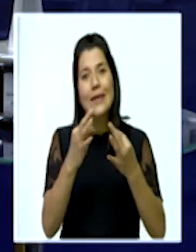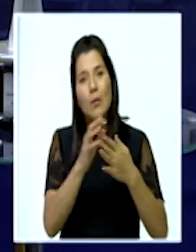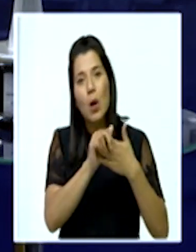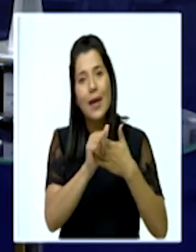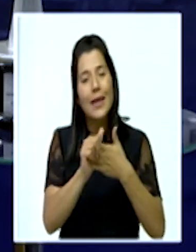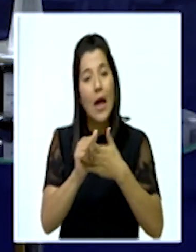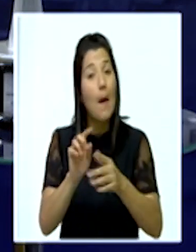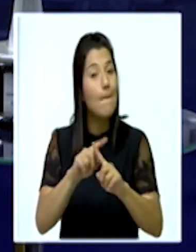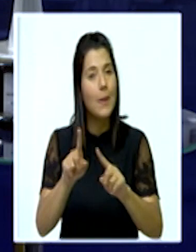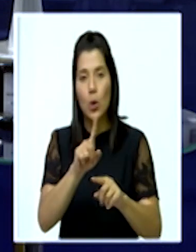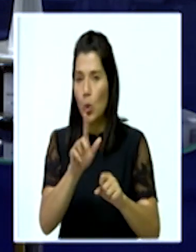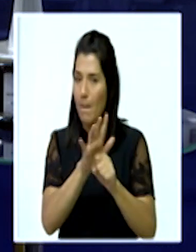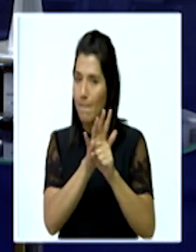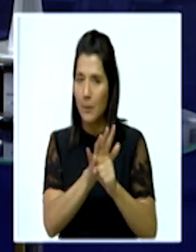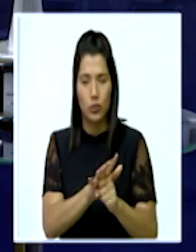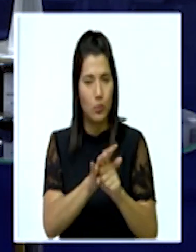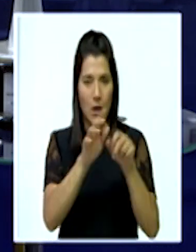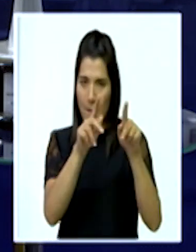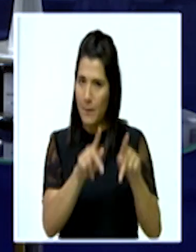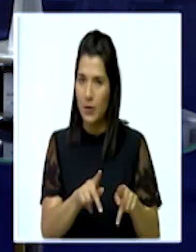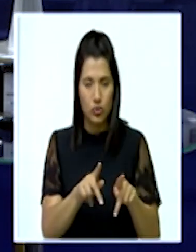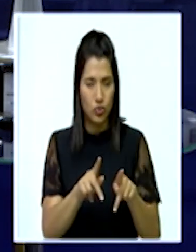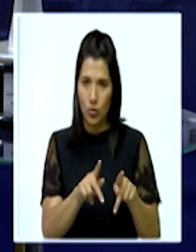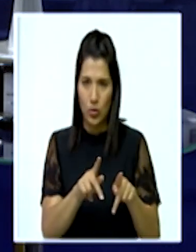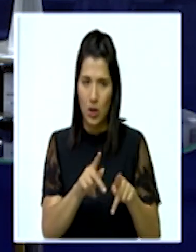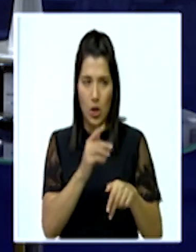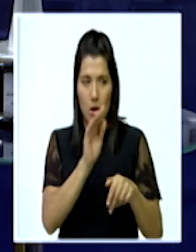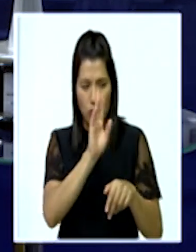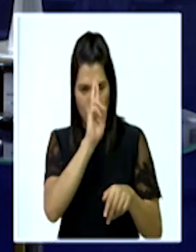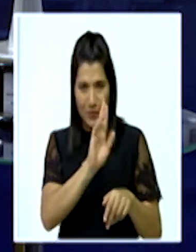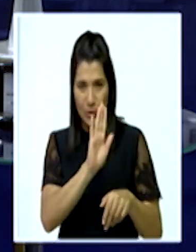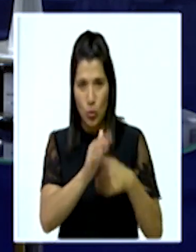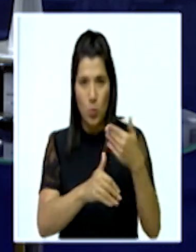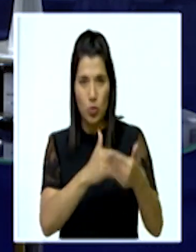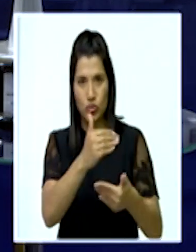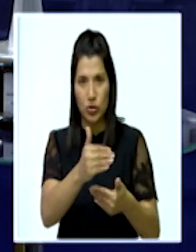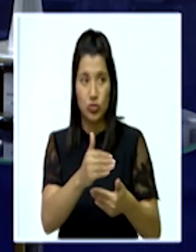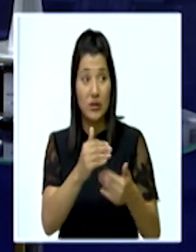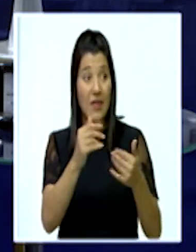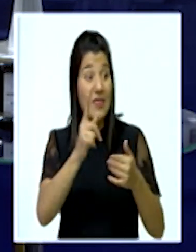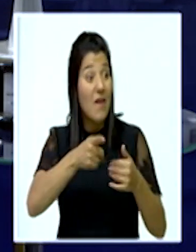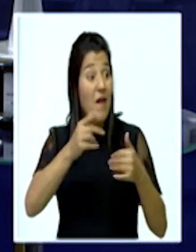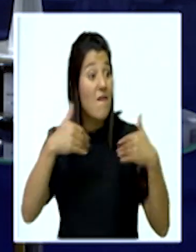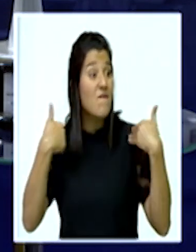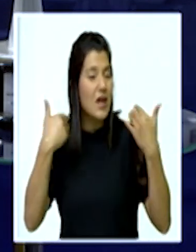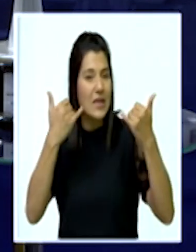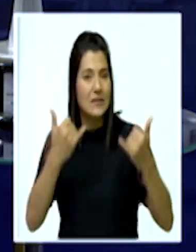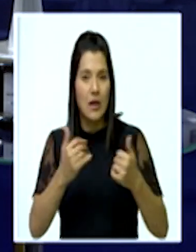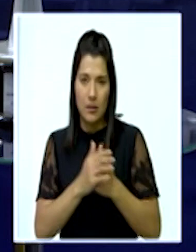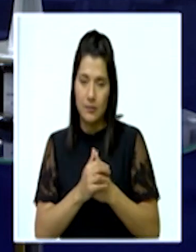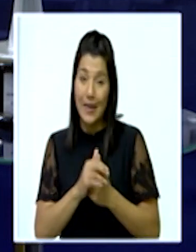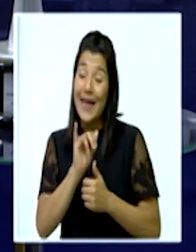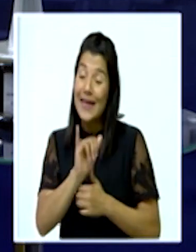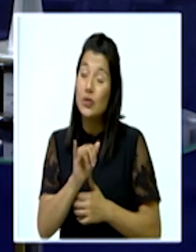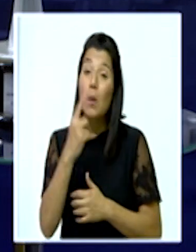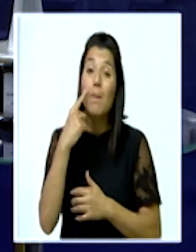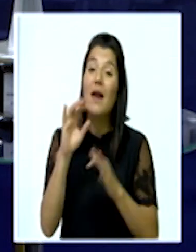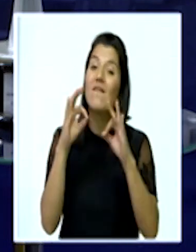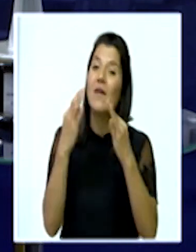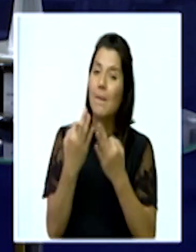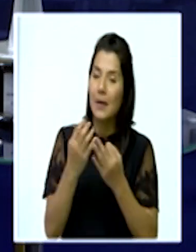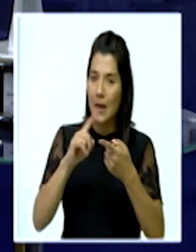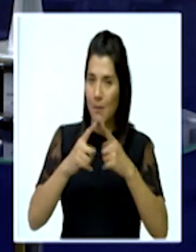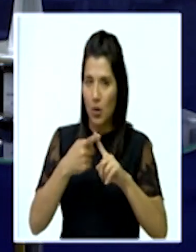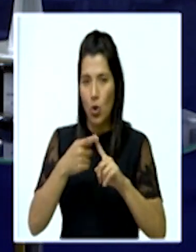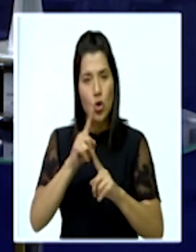pero no presionemos a la persona que se recupere y sea feliz ya. Eso es para los familiares y amigos, no presionen, respeten